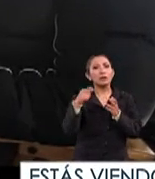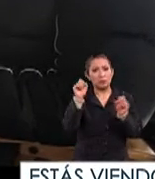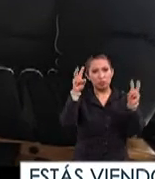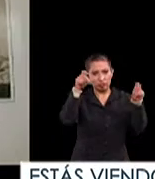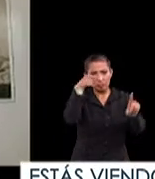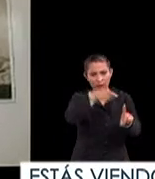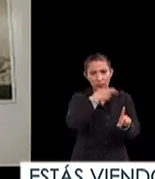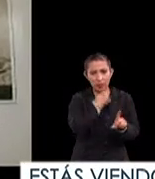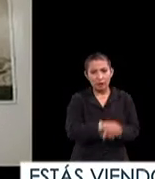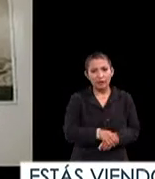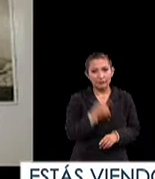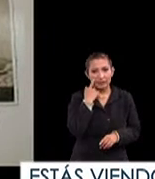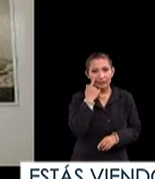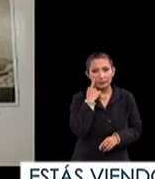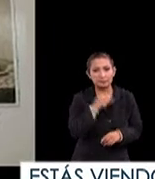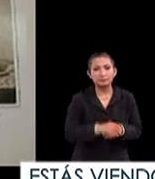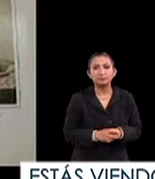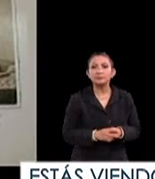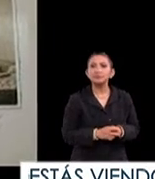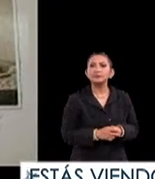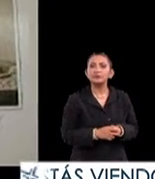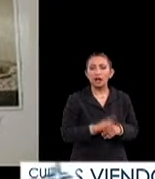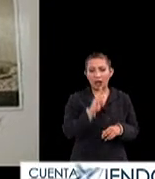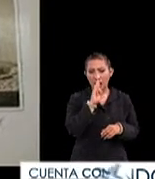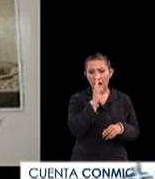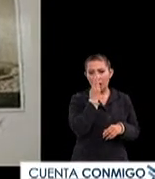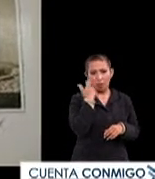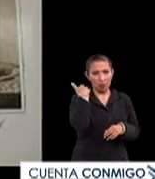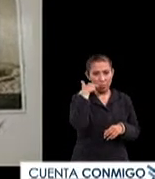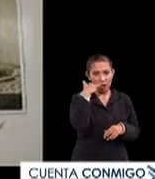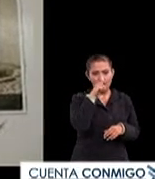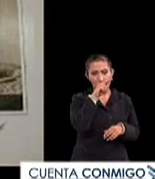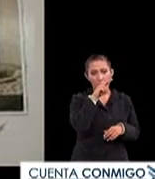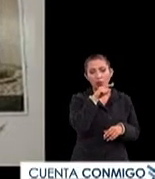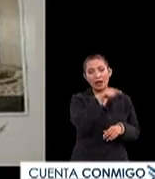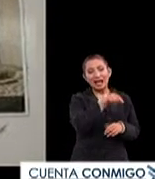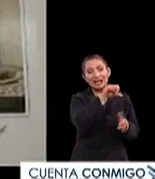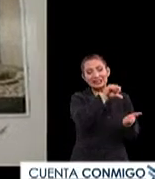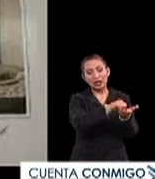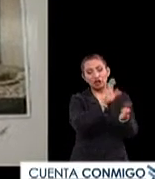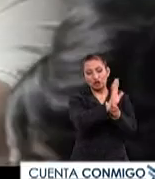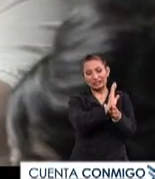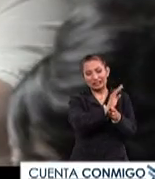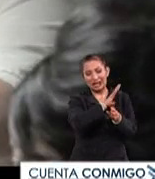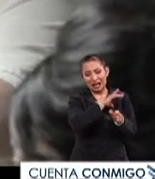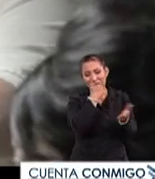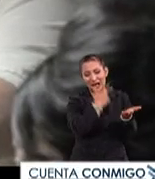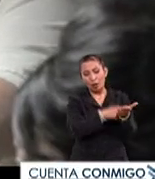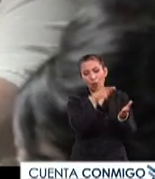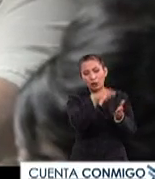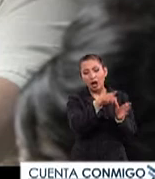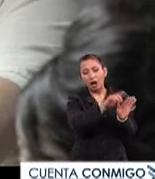Hitchcock. Exacto. Fíjate que en la Universidad de Guadalajara, en el Centro de Cine, tenían